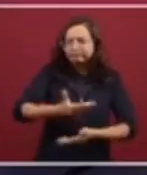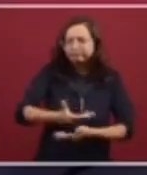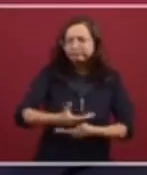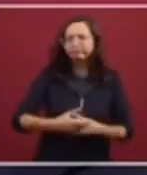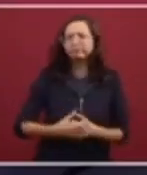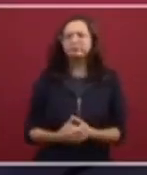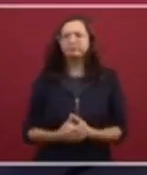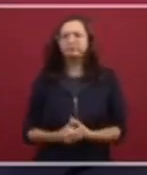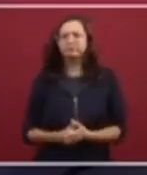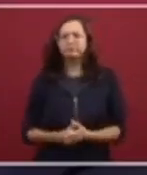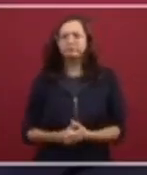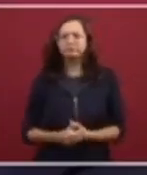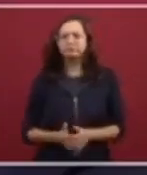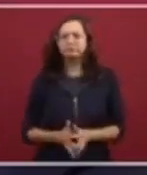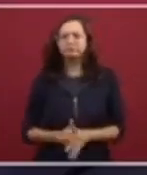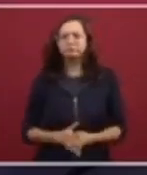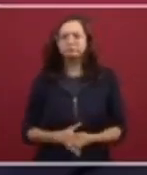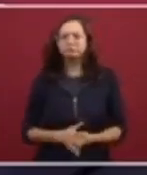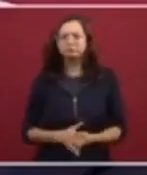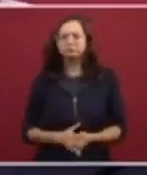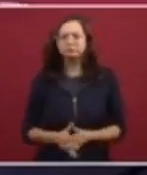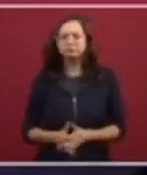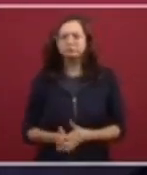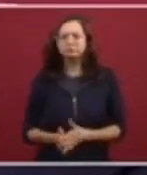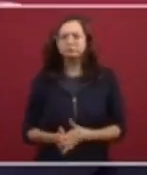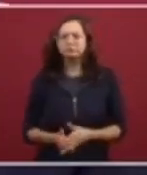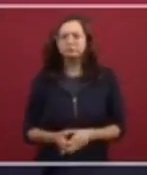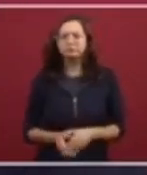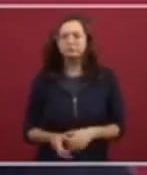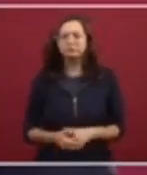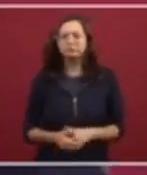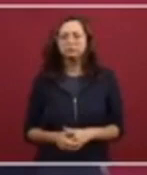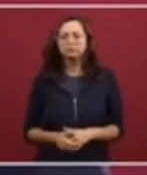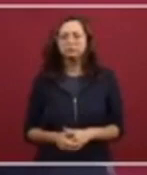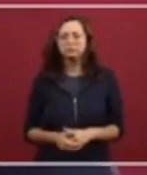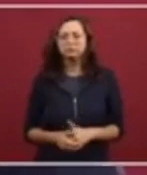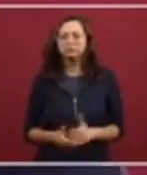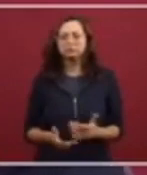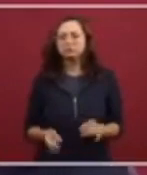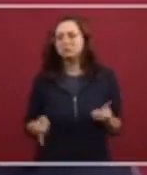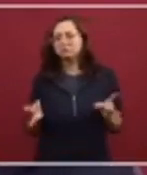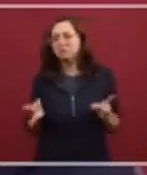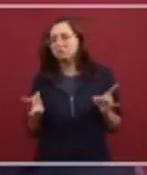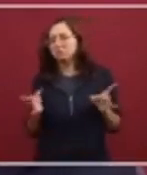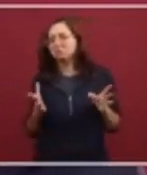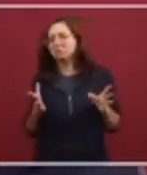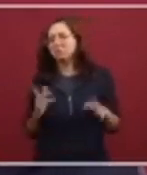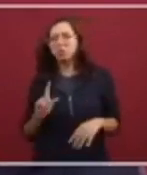no sé y este intolerantes